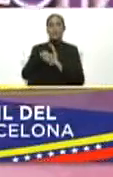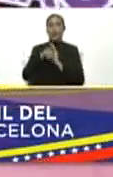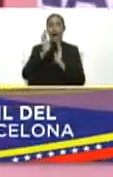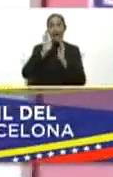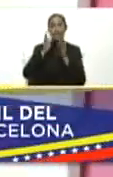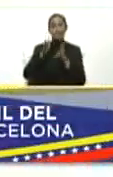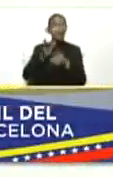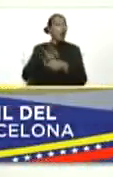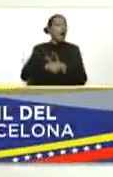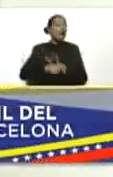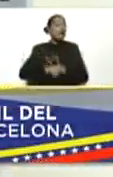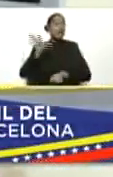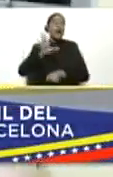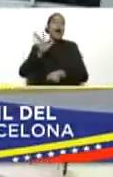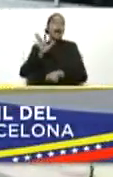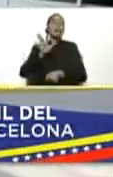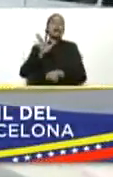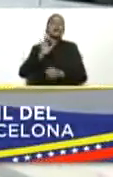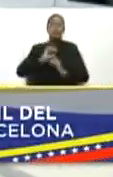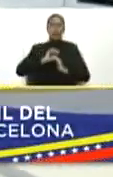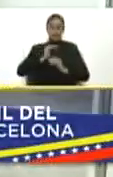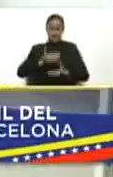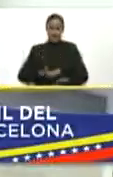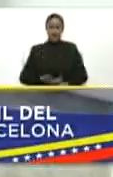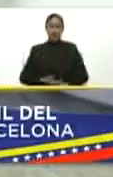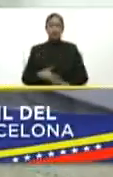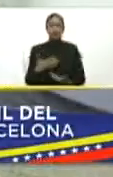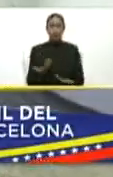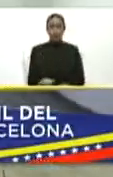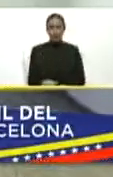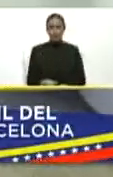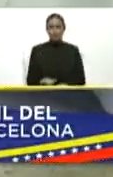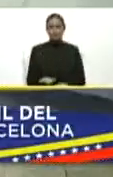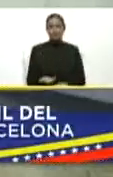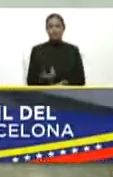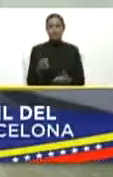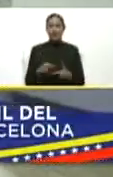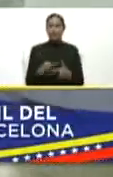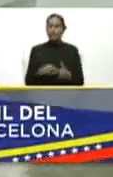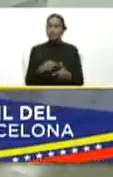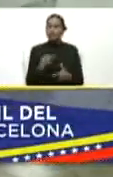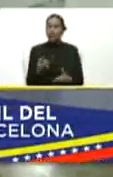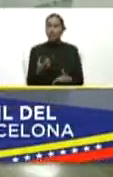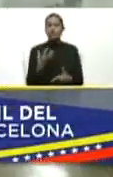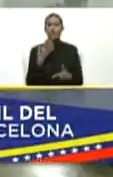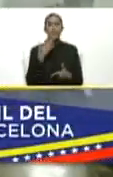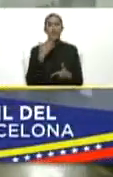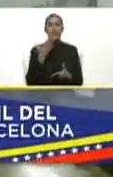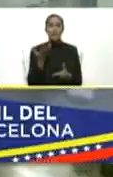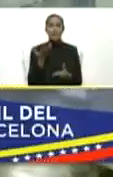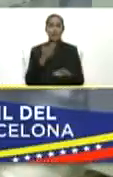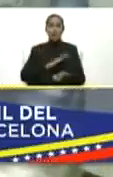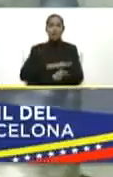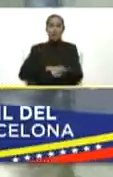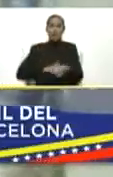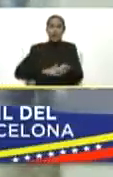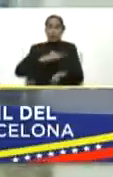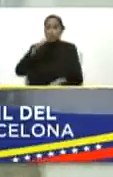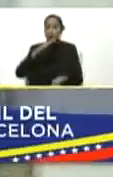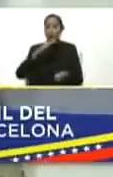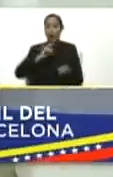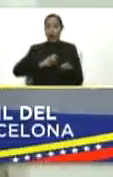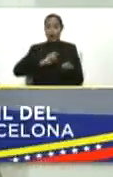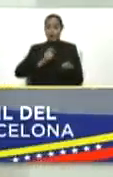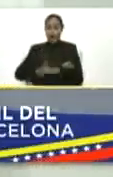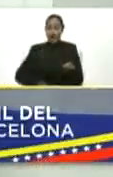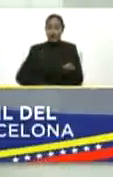nuestros pacientes que vienen acá son pacientes que tienen generalmente patología médica y quirúrgica asociada al embarazo, como preeclampsia, hemorragia, sepsis. Entonces, esto es una